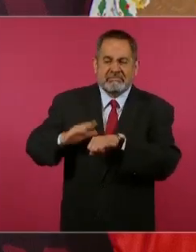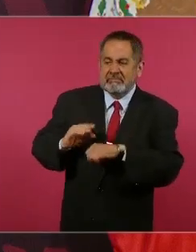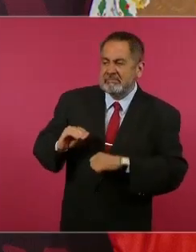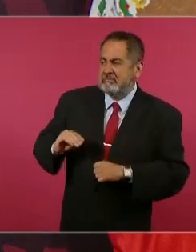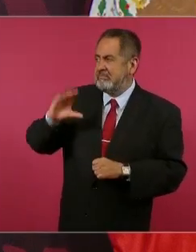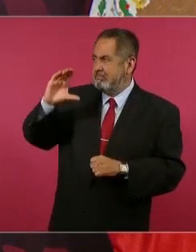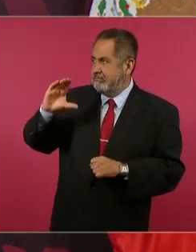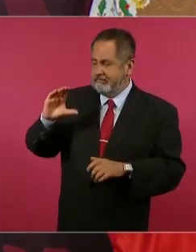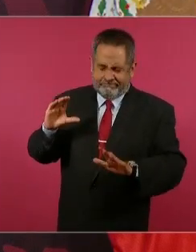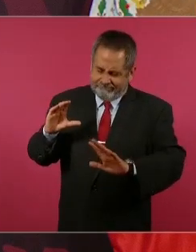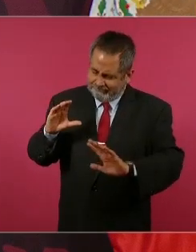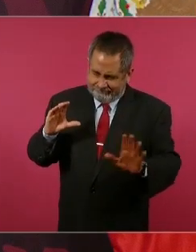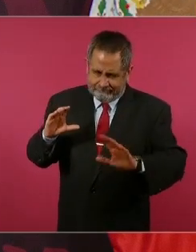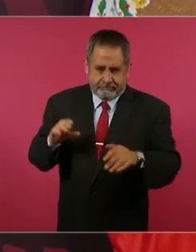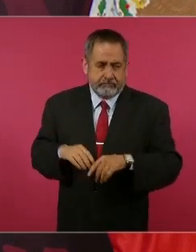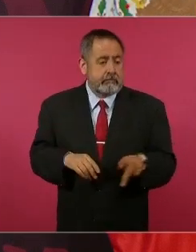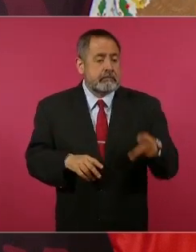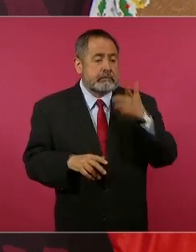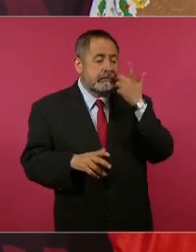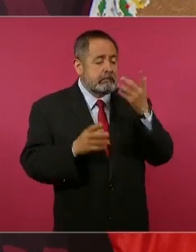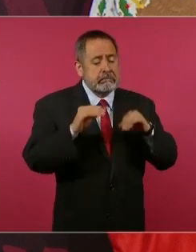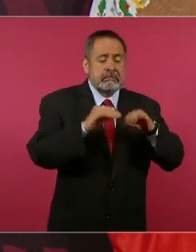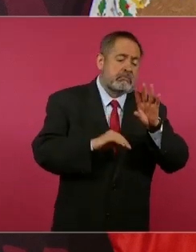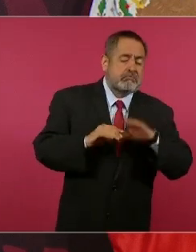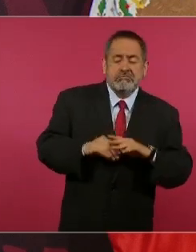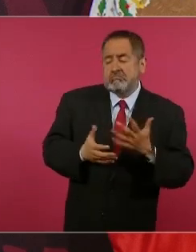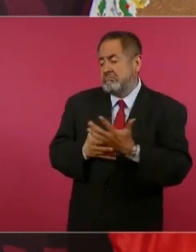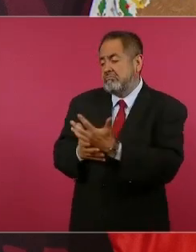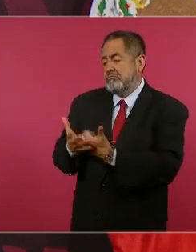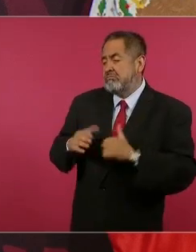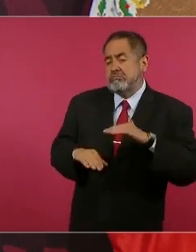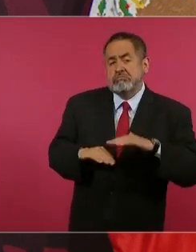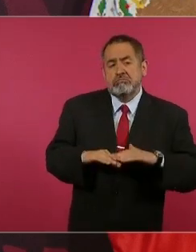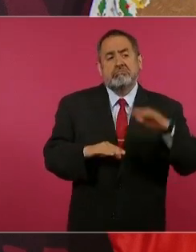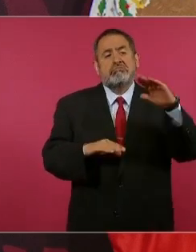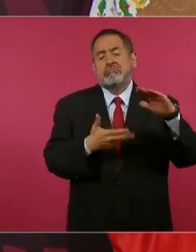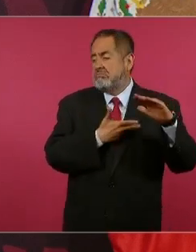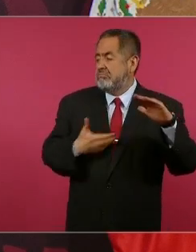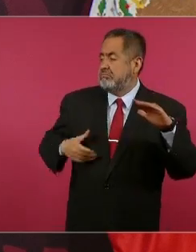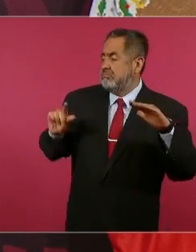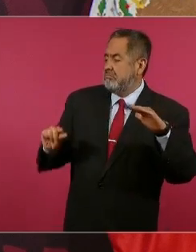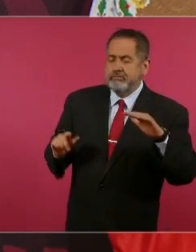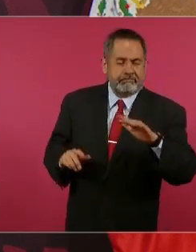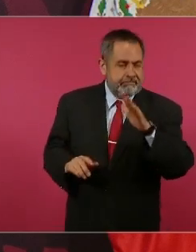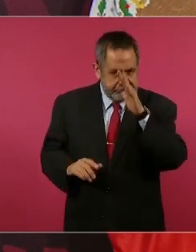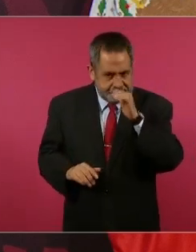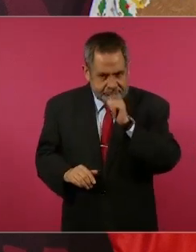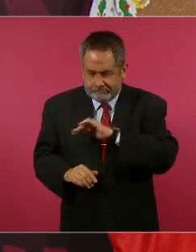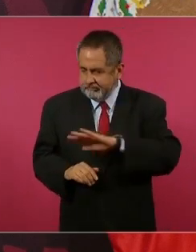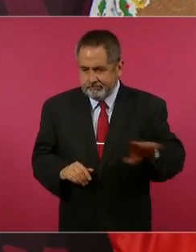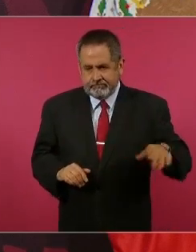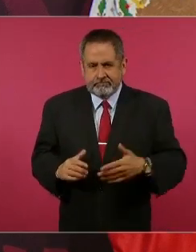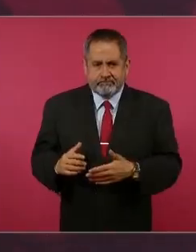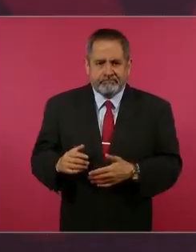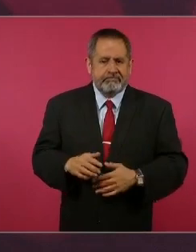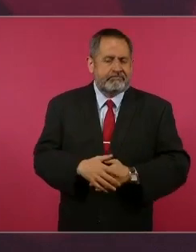sin posibilidad de que lo malinterpreten, gane más que el